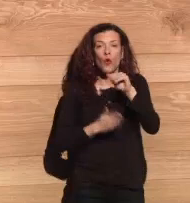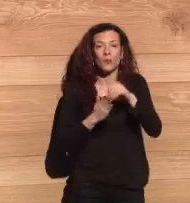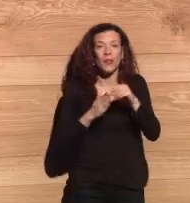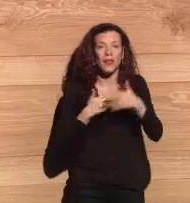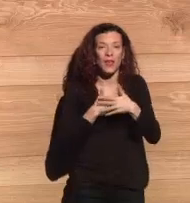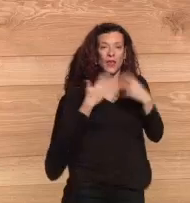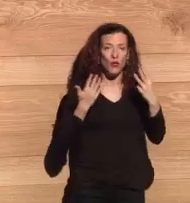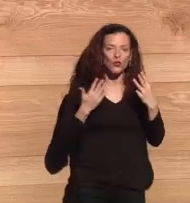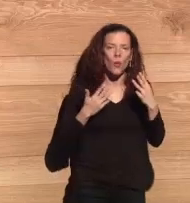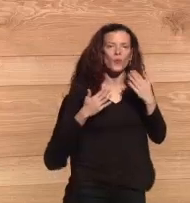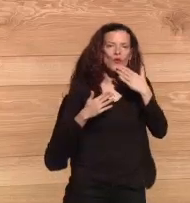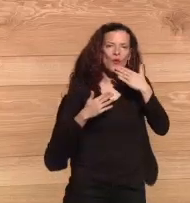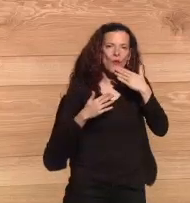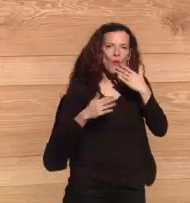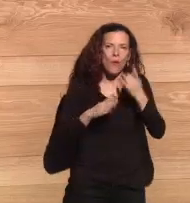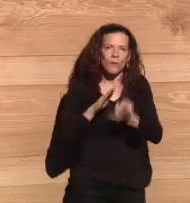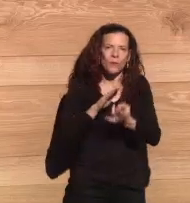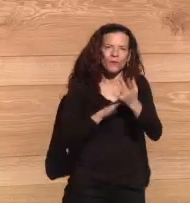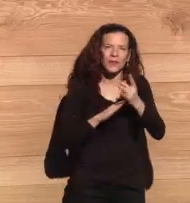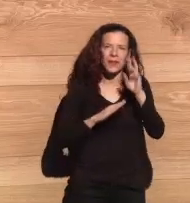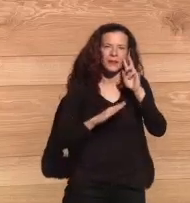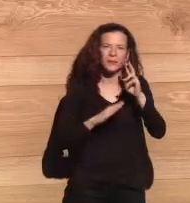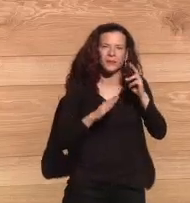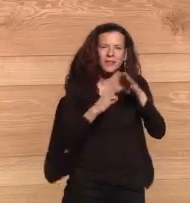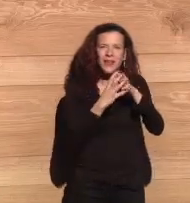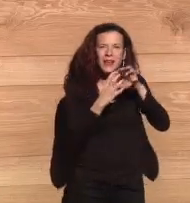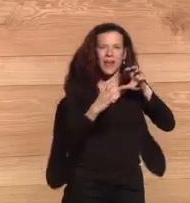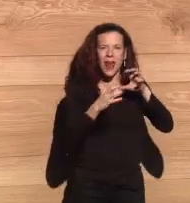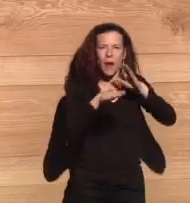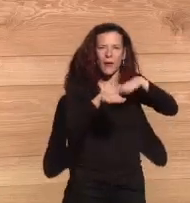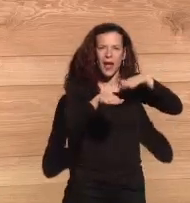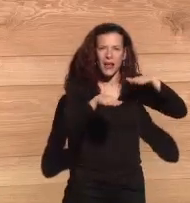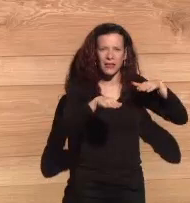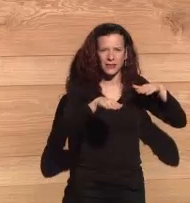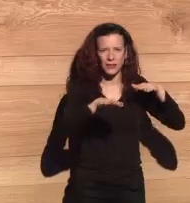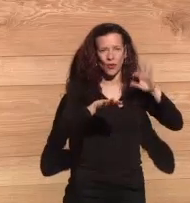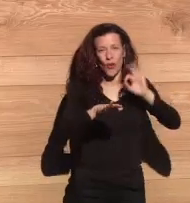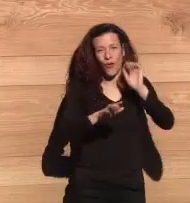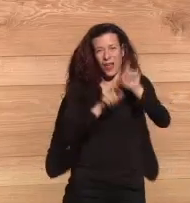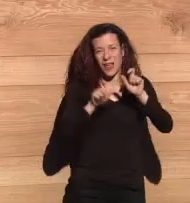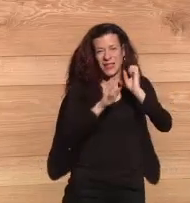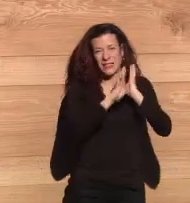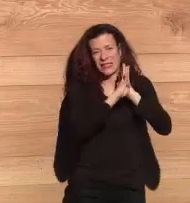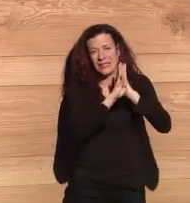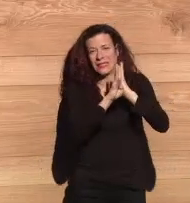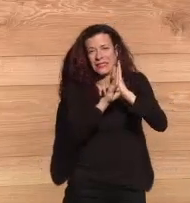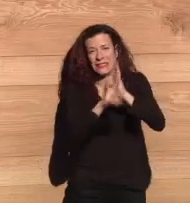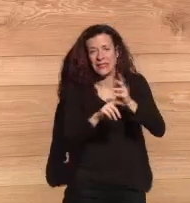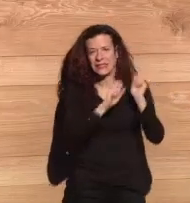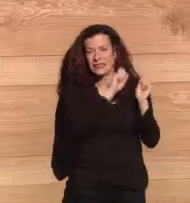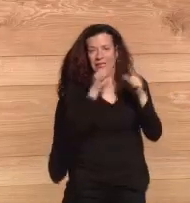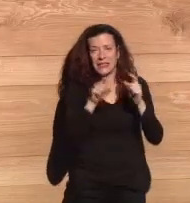tomó una nueva forma, que fue la forma de las caravanas migrantes, a donde millares de personas juntas